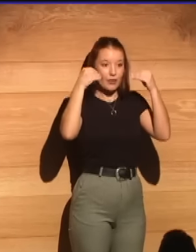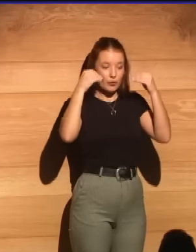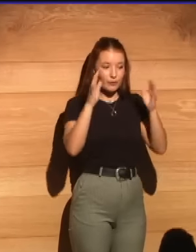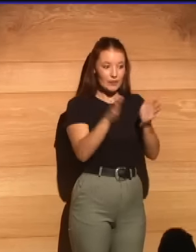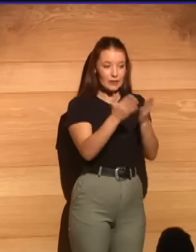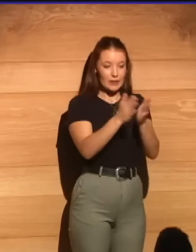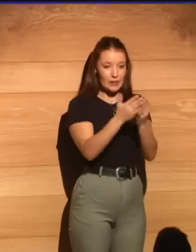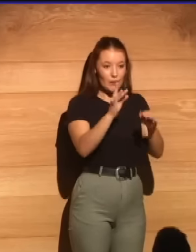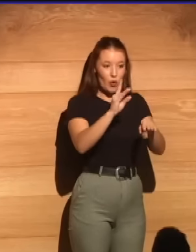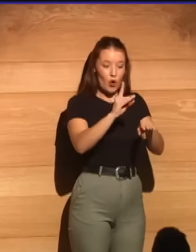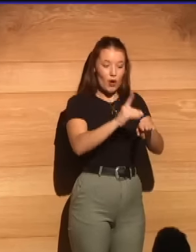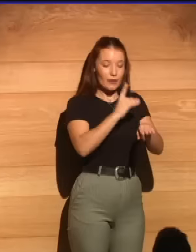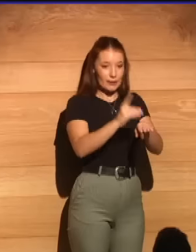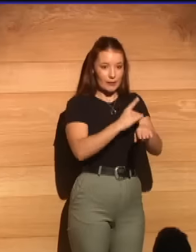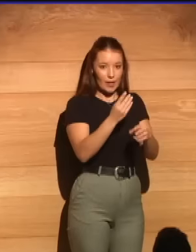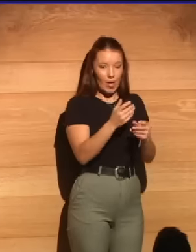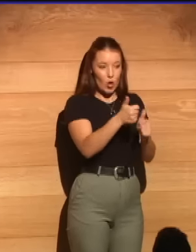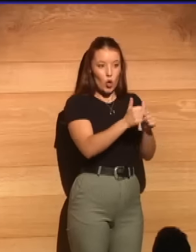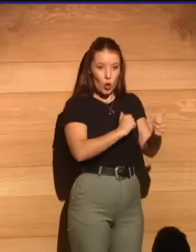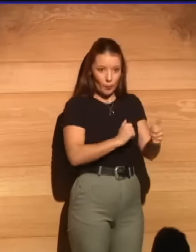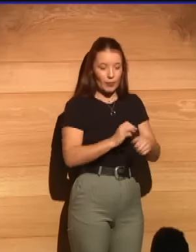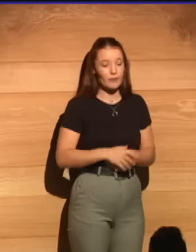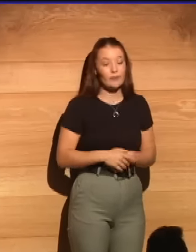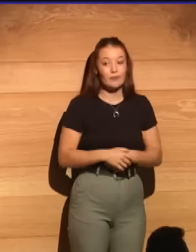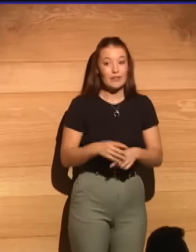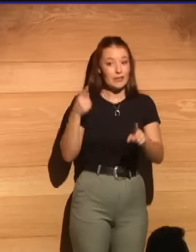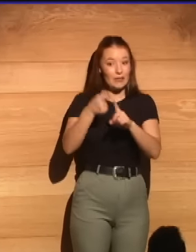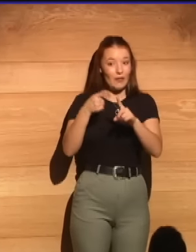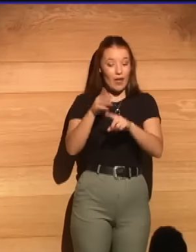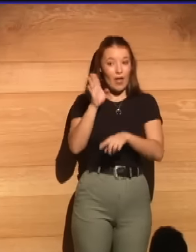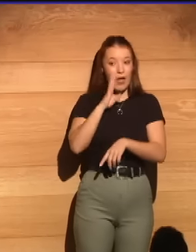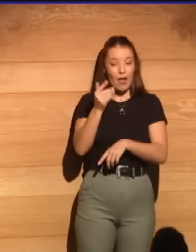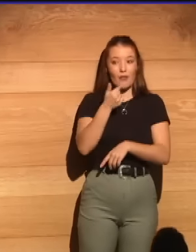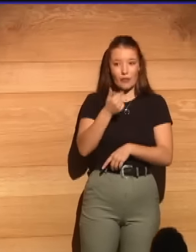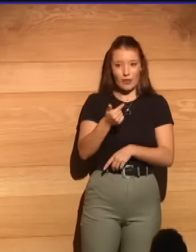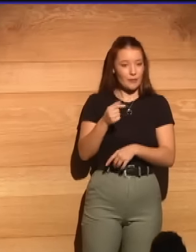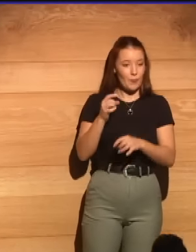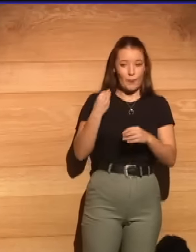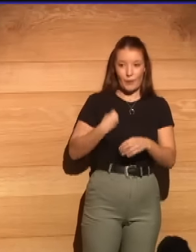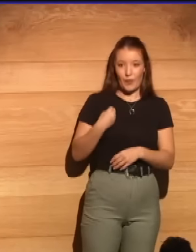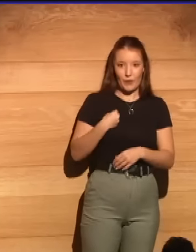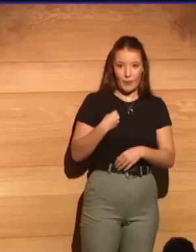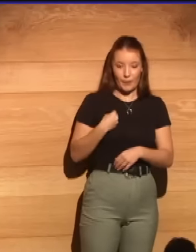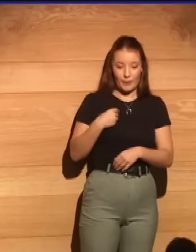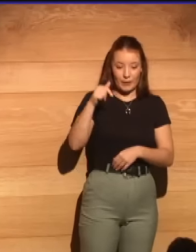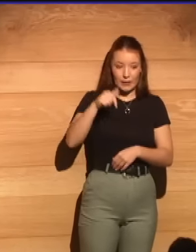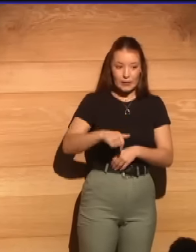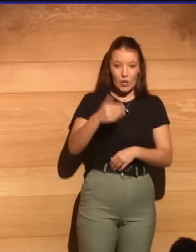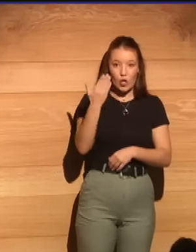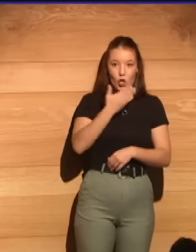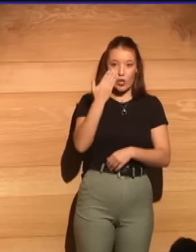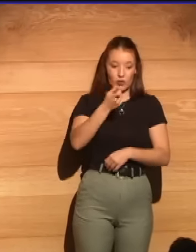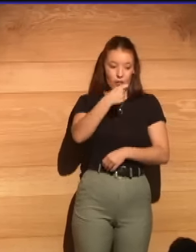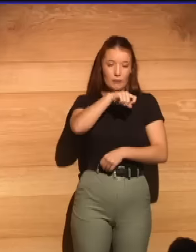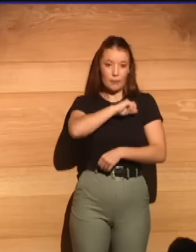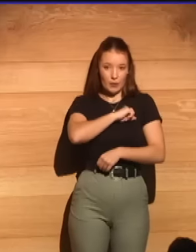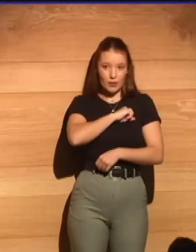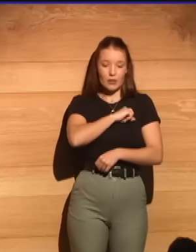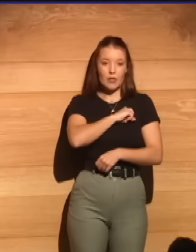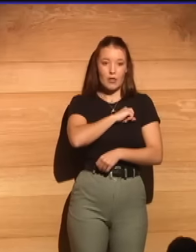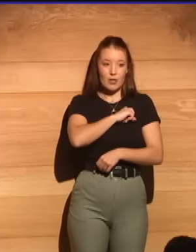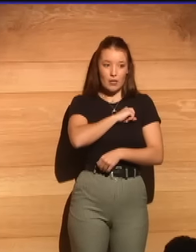cuanto a los referentes que tú estabas señalando, nos ocurre igual. Esto nos enseña, por ejemplo, en los colegios en España, este tipo de... Nos